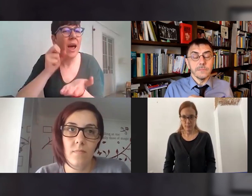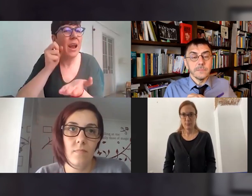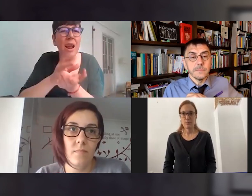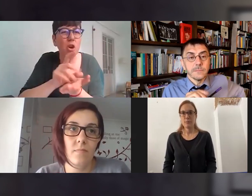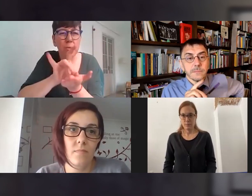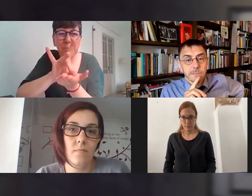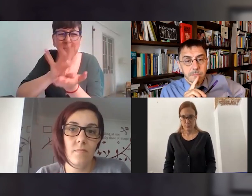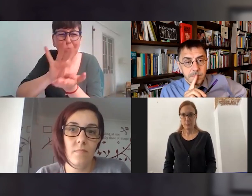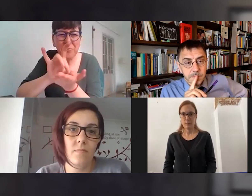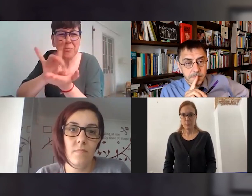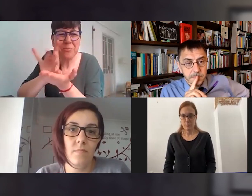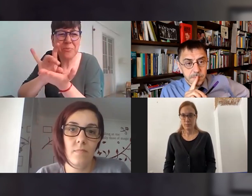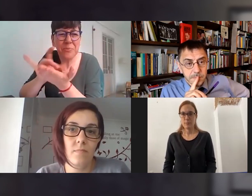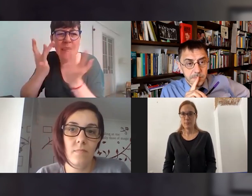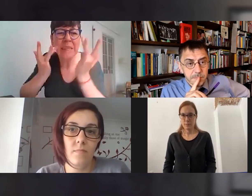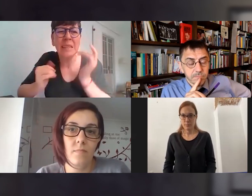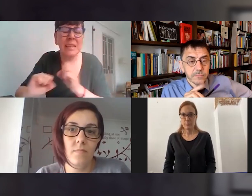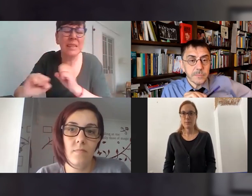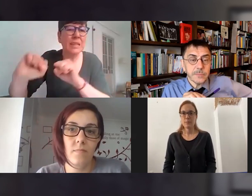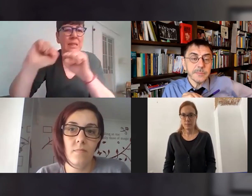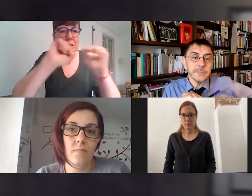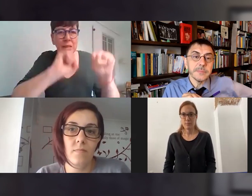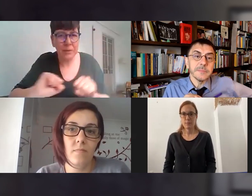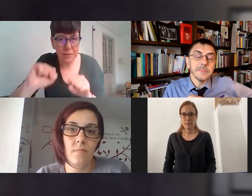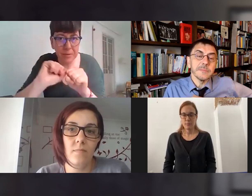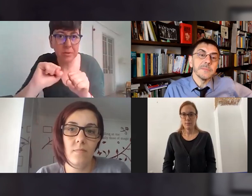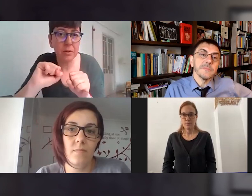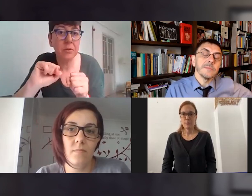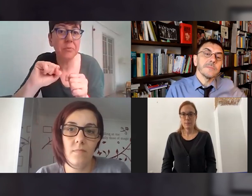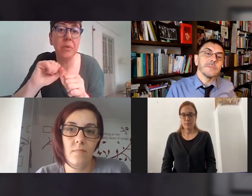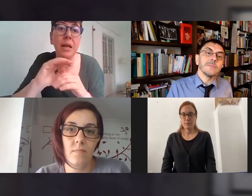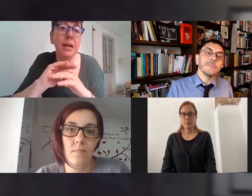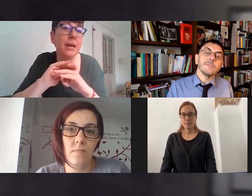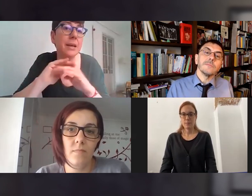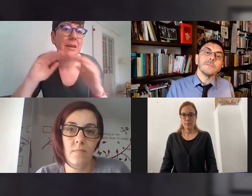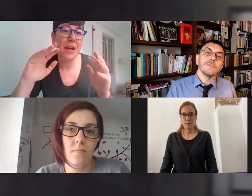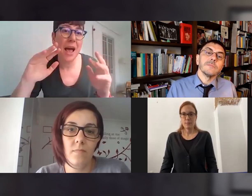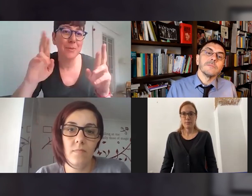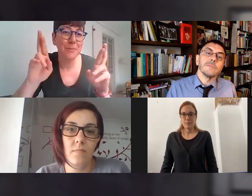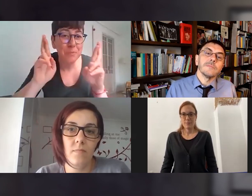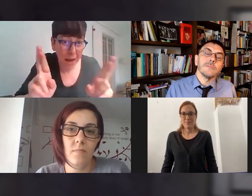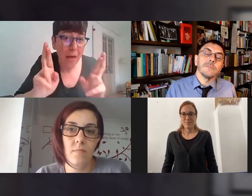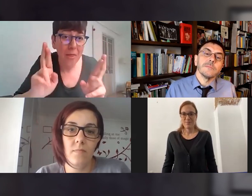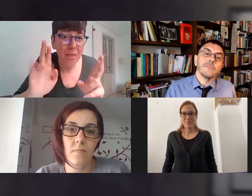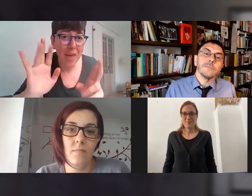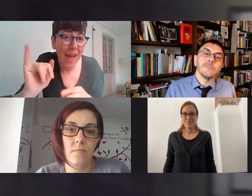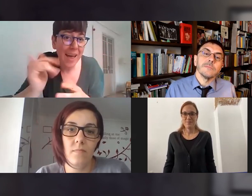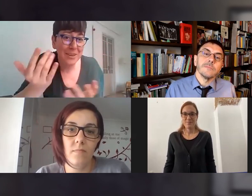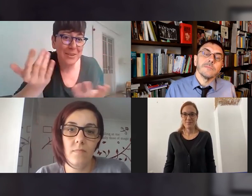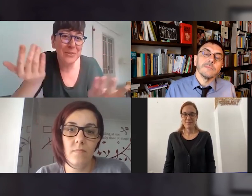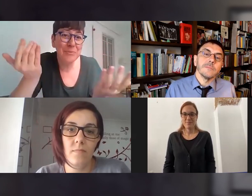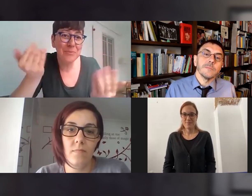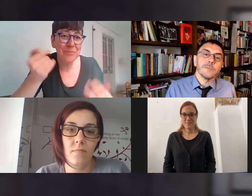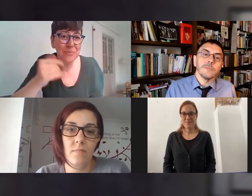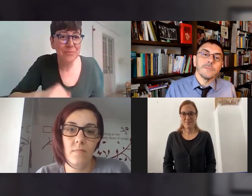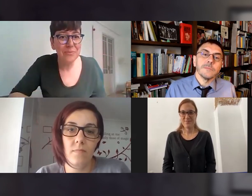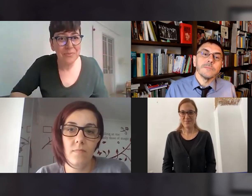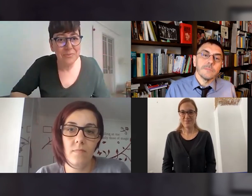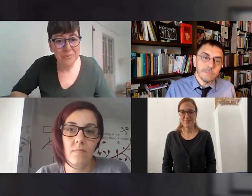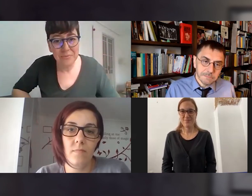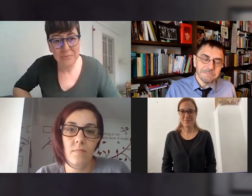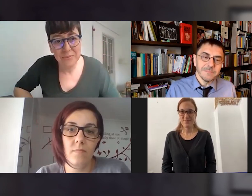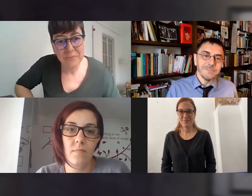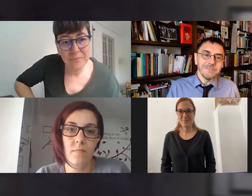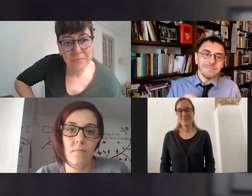años de corrupción. Tenemos que, aquí lo conseguimos echarnos y tenemos que conseguirlo en el resto de territorios. Mucha